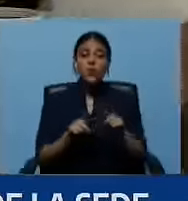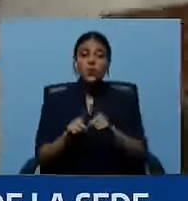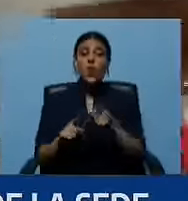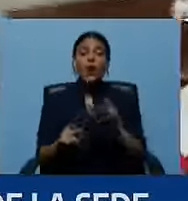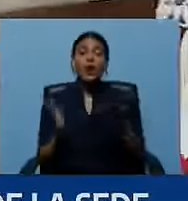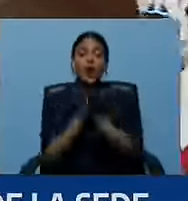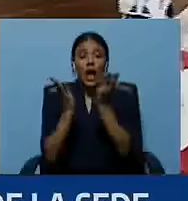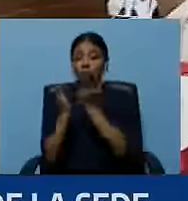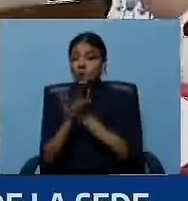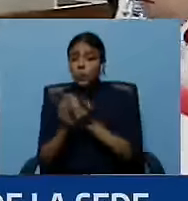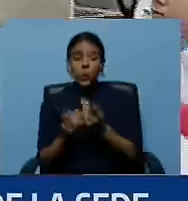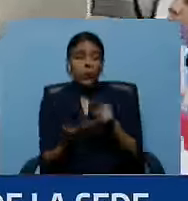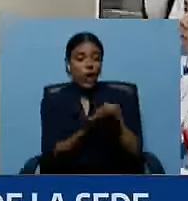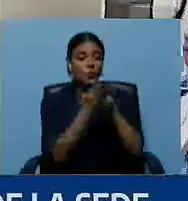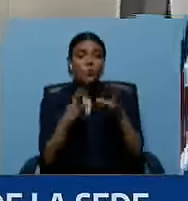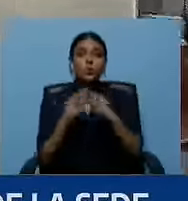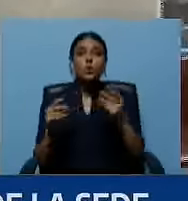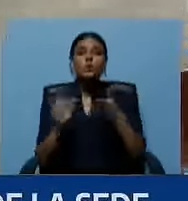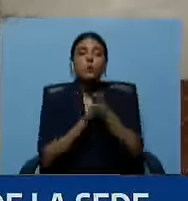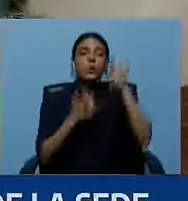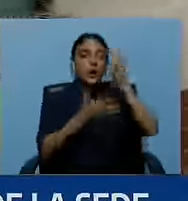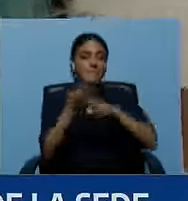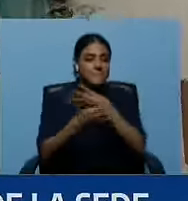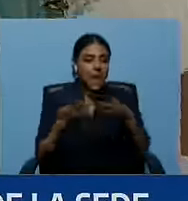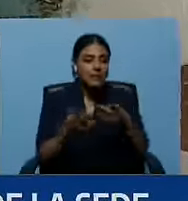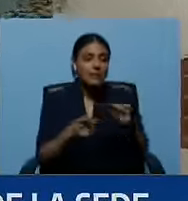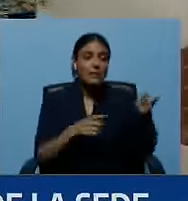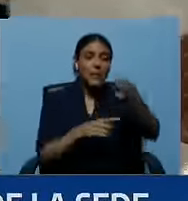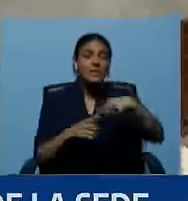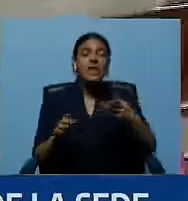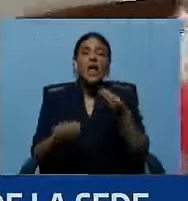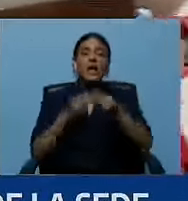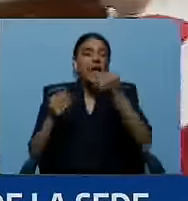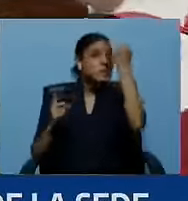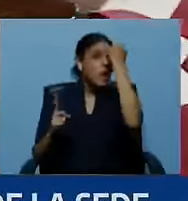la Olimpiada Mundial de Matemática a celebrarse en la India.